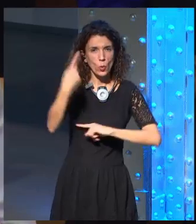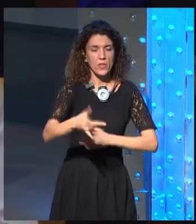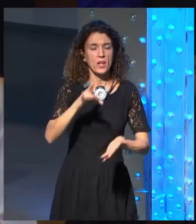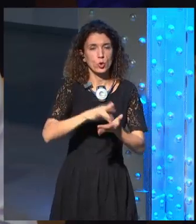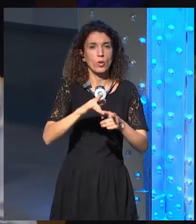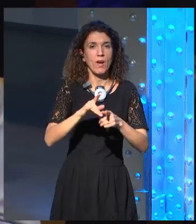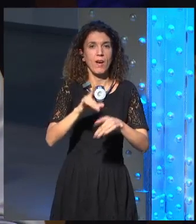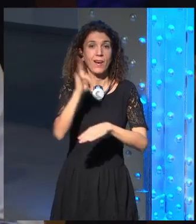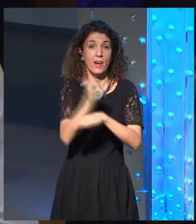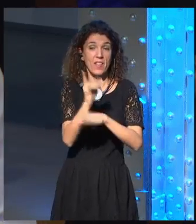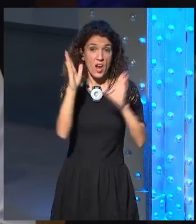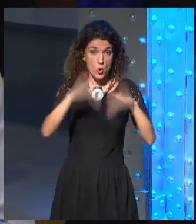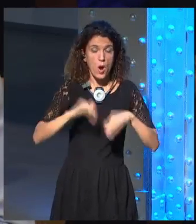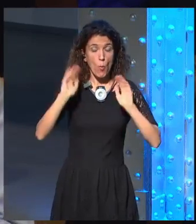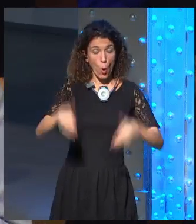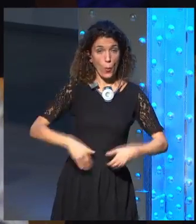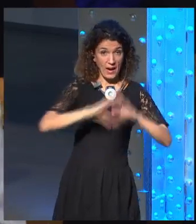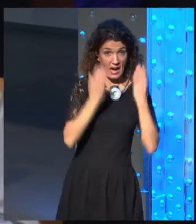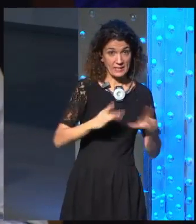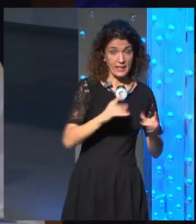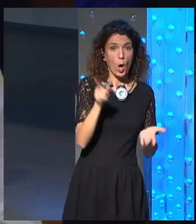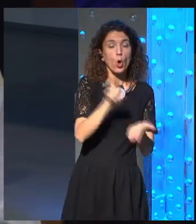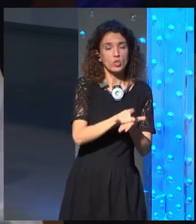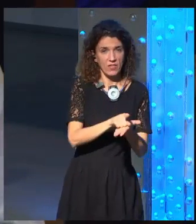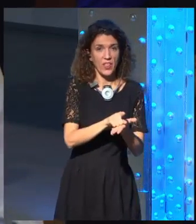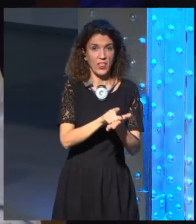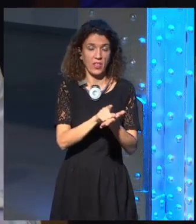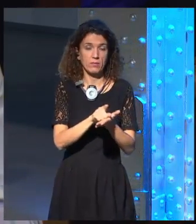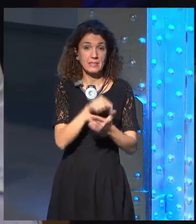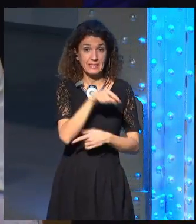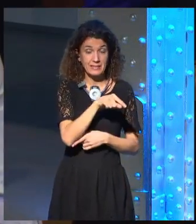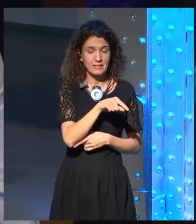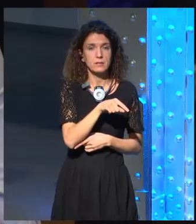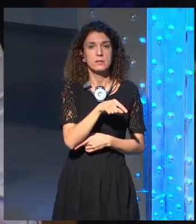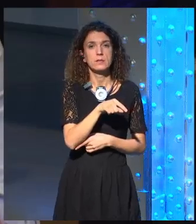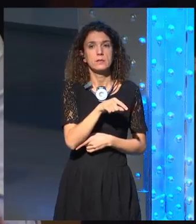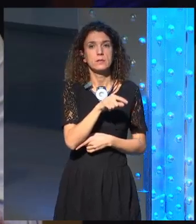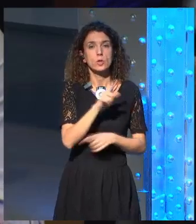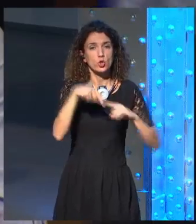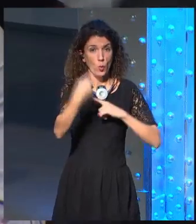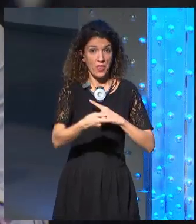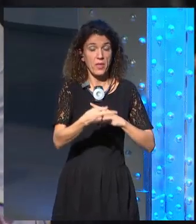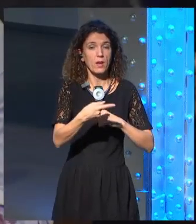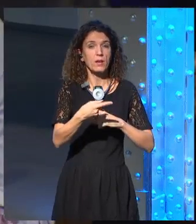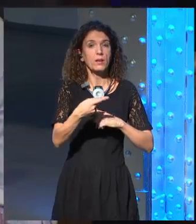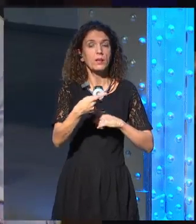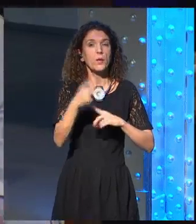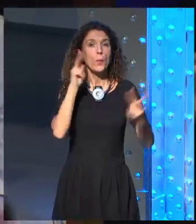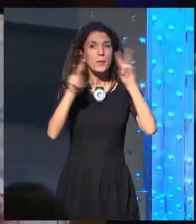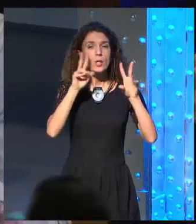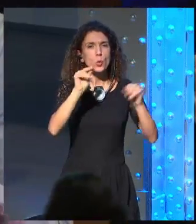tuvo la gravedad cero y el volver a la Tierra y el volver a la estación en su vista, en su capacidad para